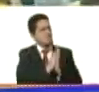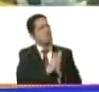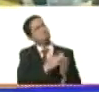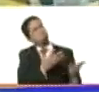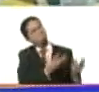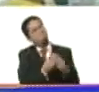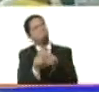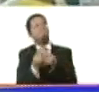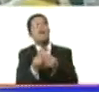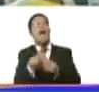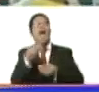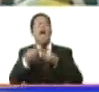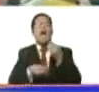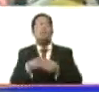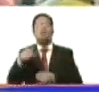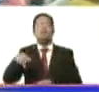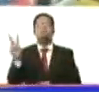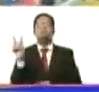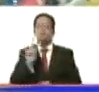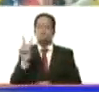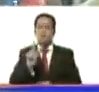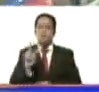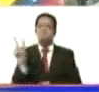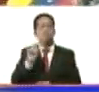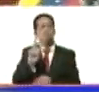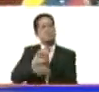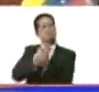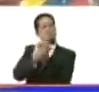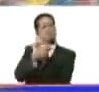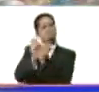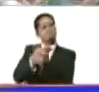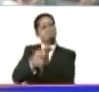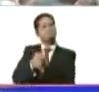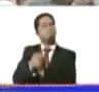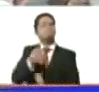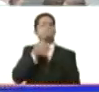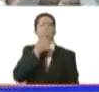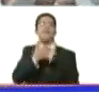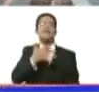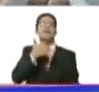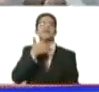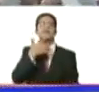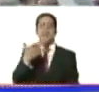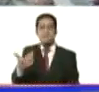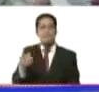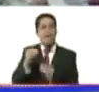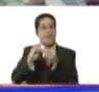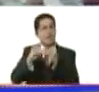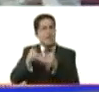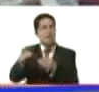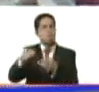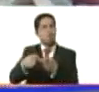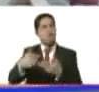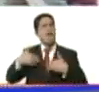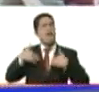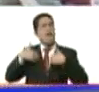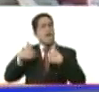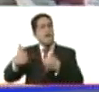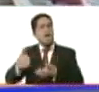nuestra Venezuela una Venezuela bella. Recuperemos nuestra patria. Curemos las